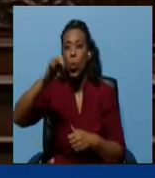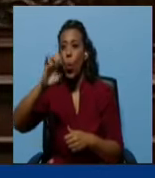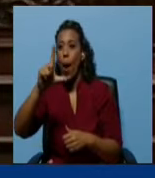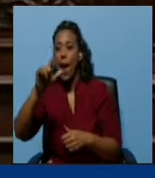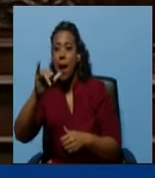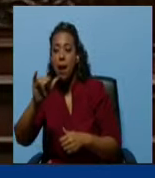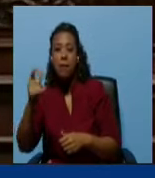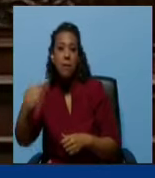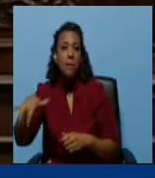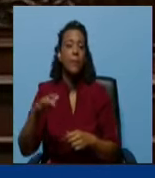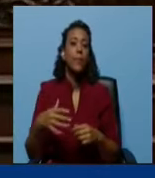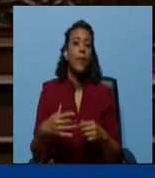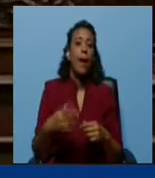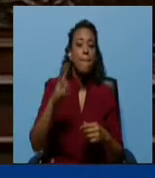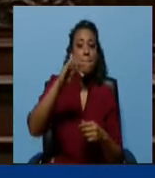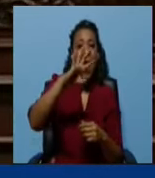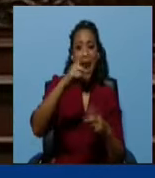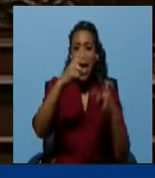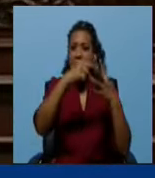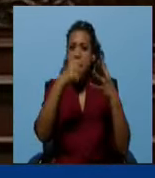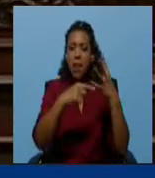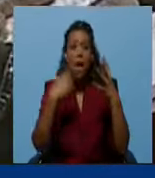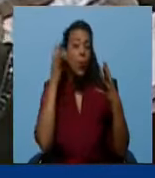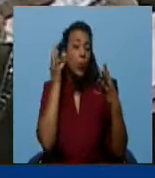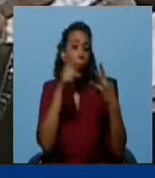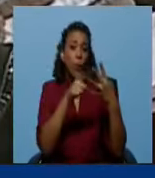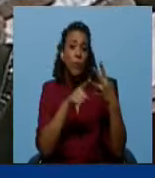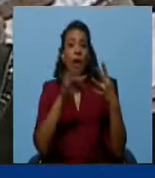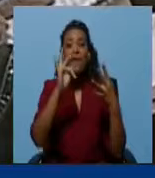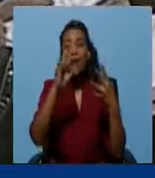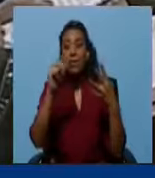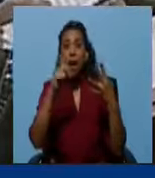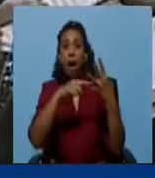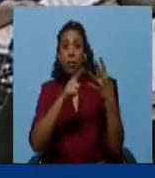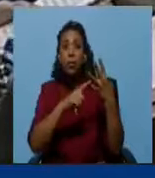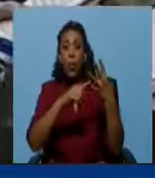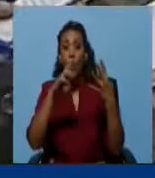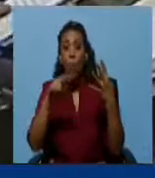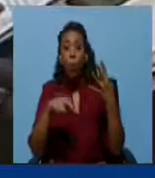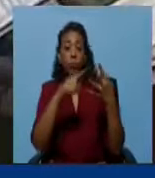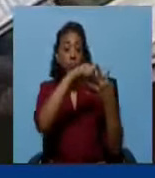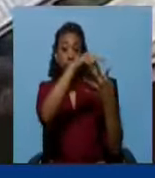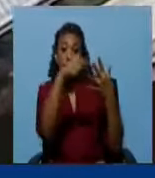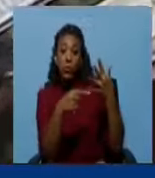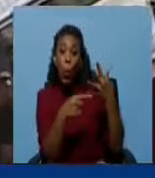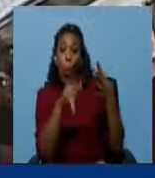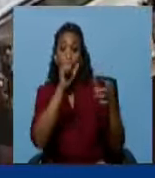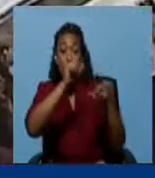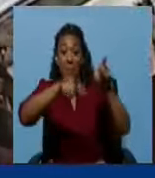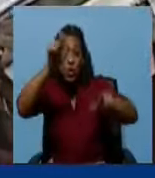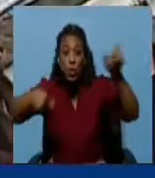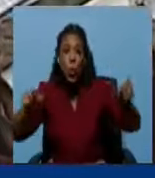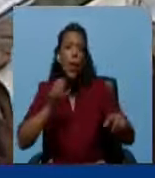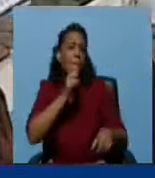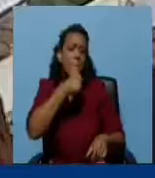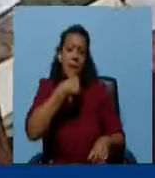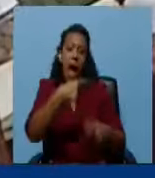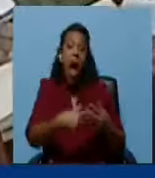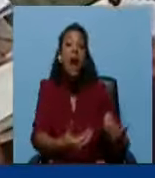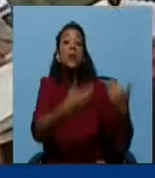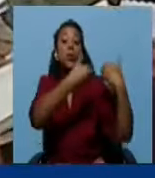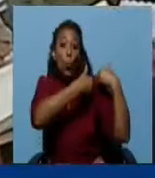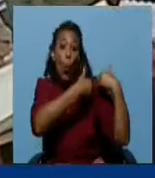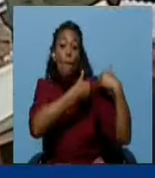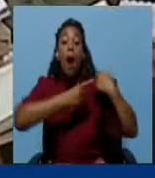Pocaterra, Marelis Pérez Marcano, Fernando Soto Rojas y Alexis Toledo, que asuman